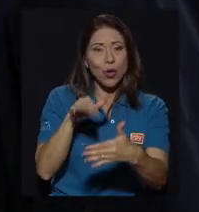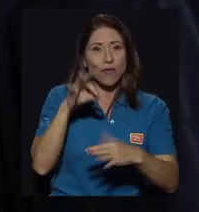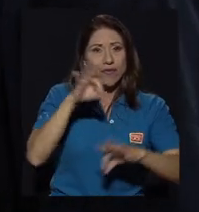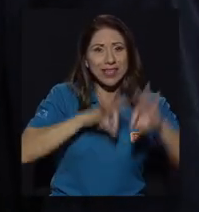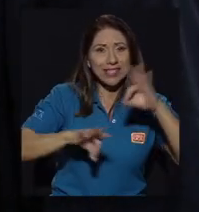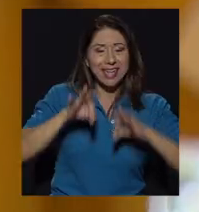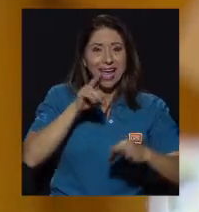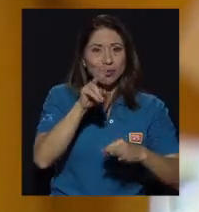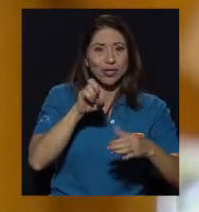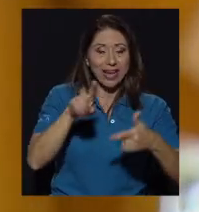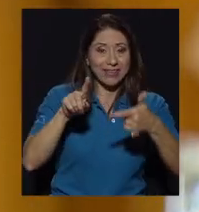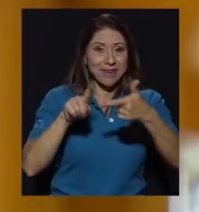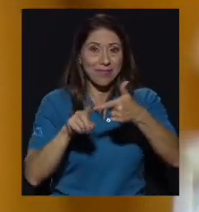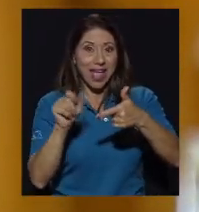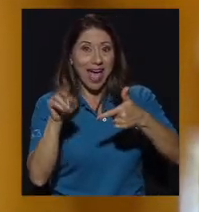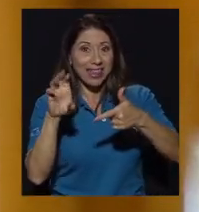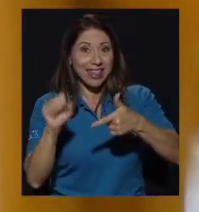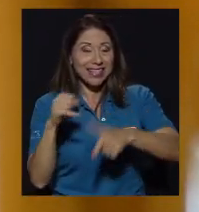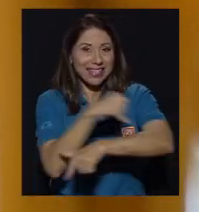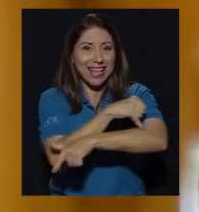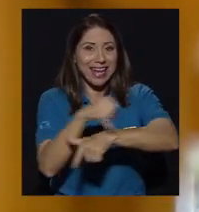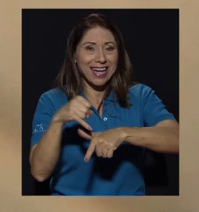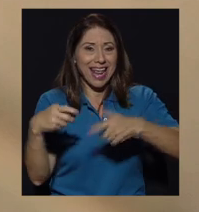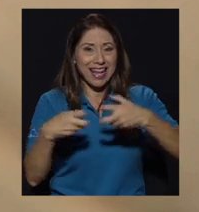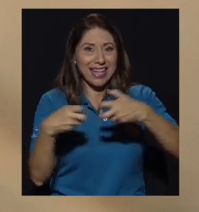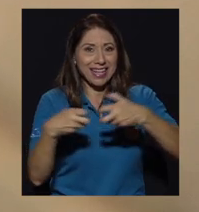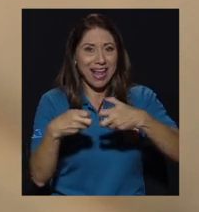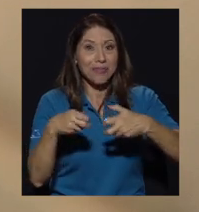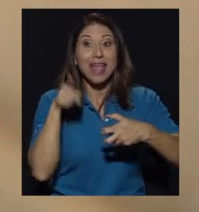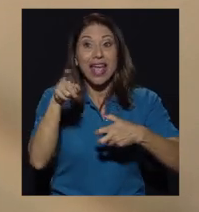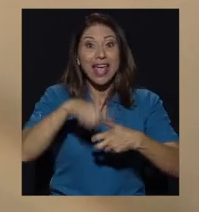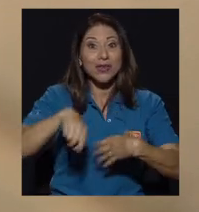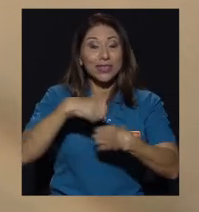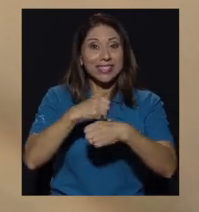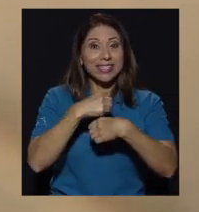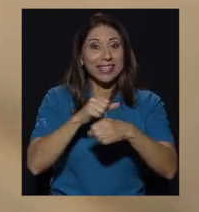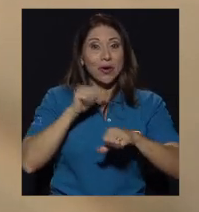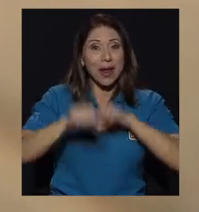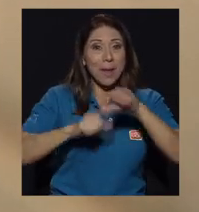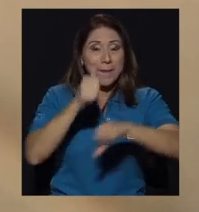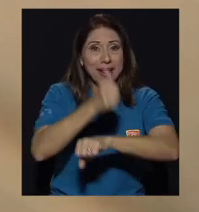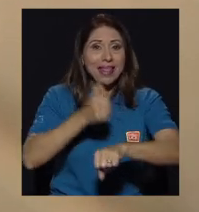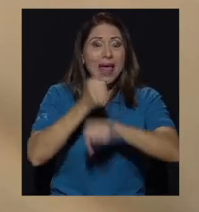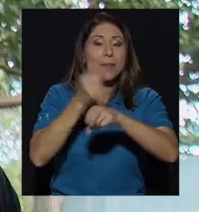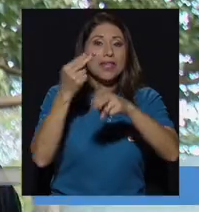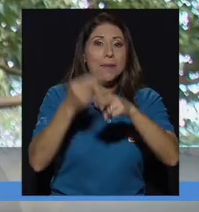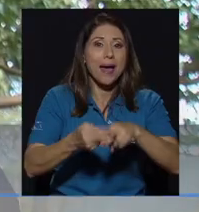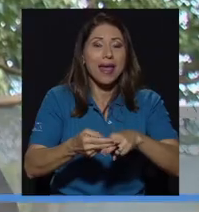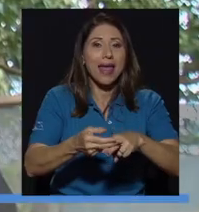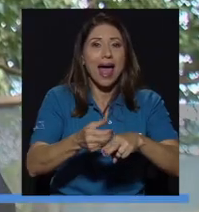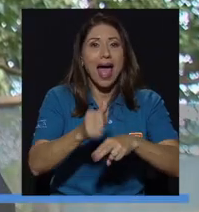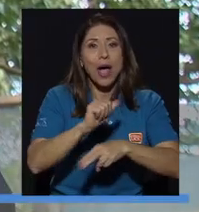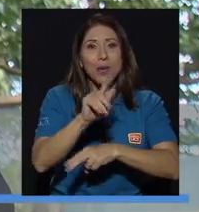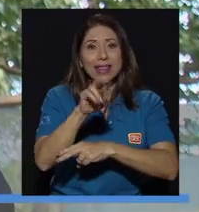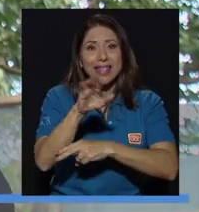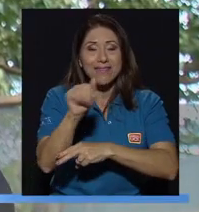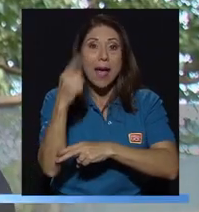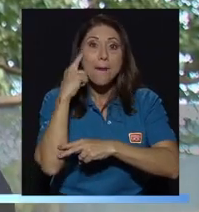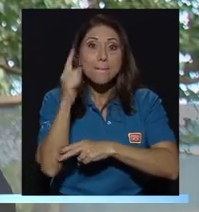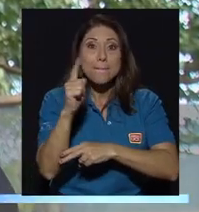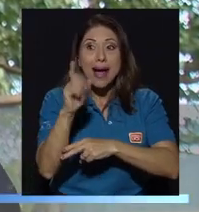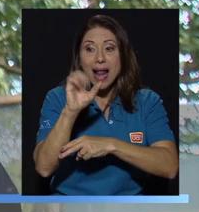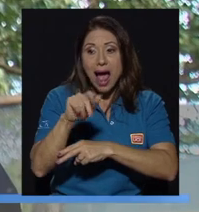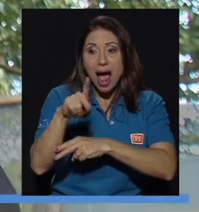la UCR y Andrés ingeniería eléctrica. Ellos crearon su emprendimiento llamado Agua Tibia para crear aplicaciones